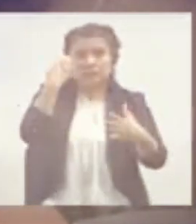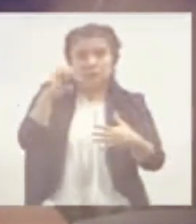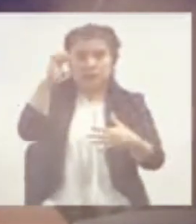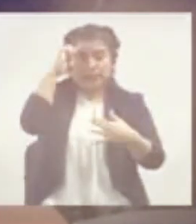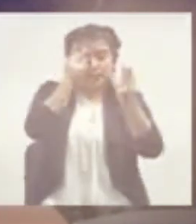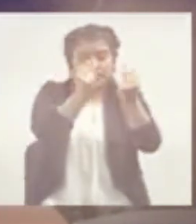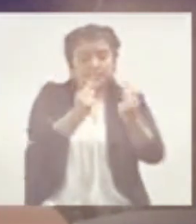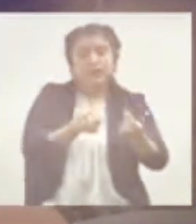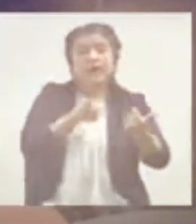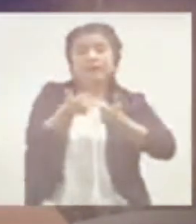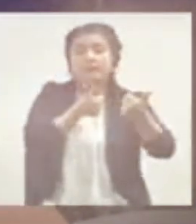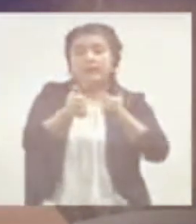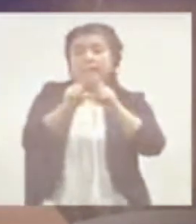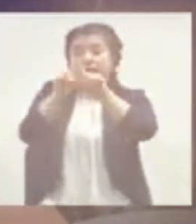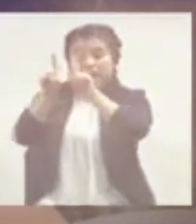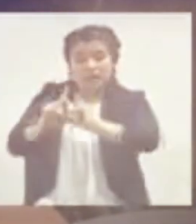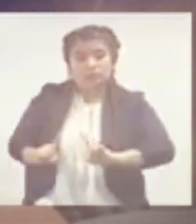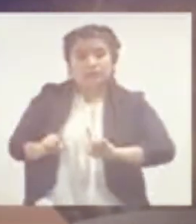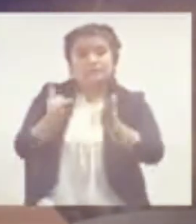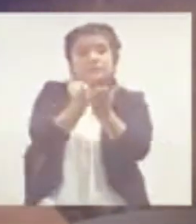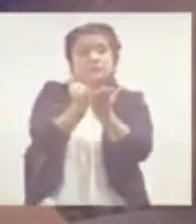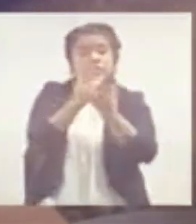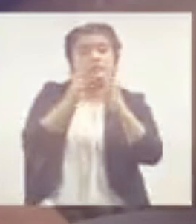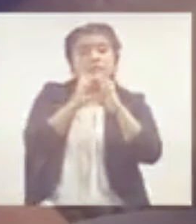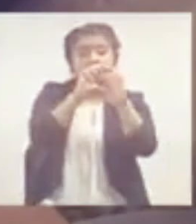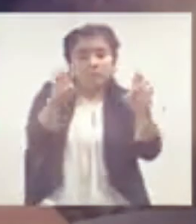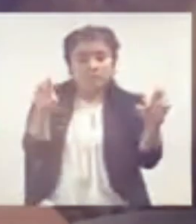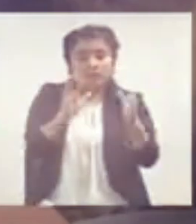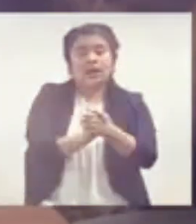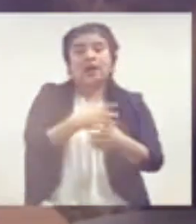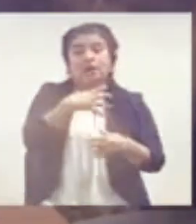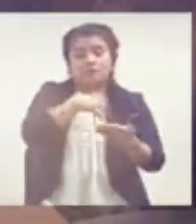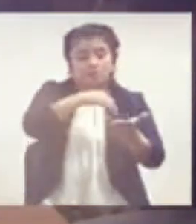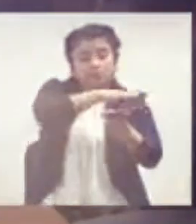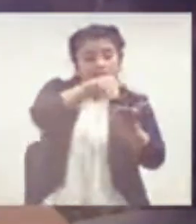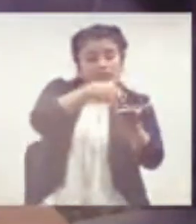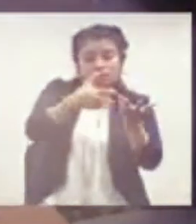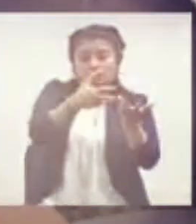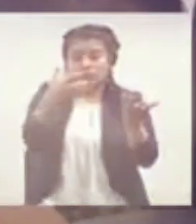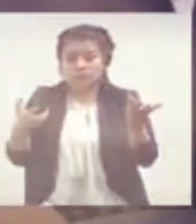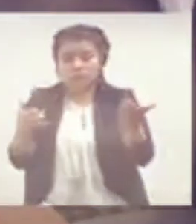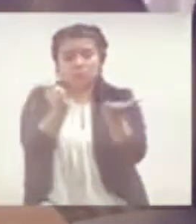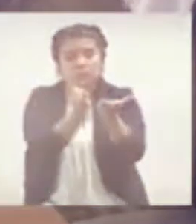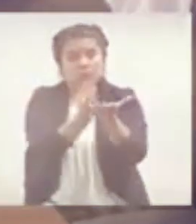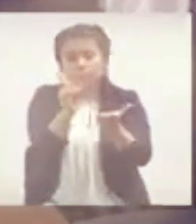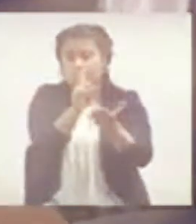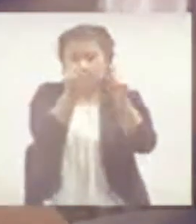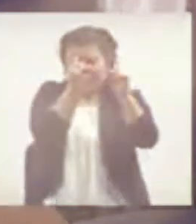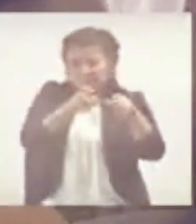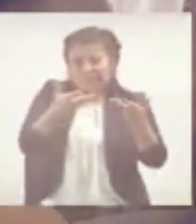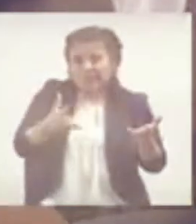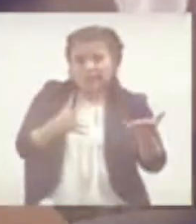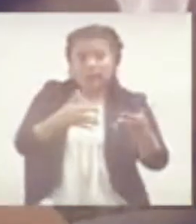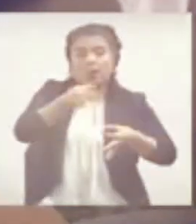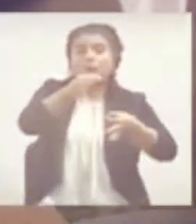financieras y administrativas de algunas entidades del sector público, autónomas, semiautónomas o descentralizadas, no puede ni debe de ser razón o